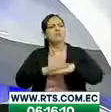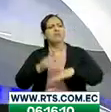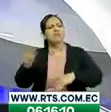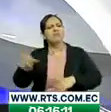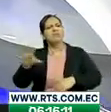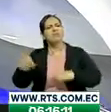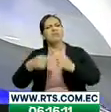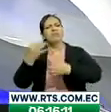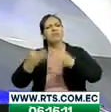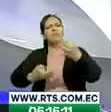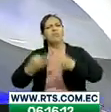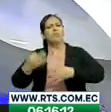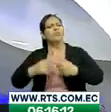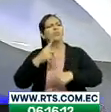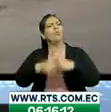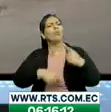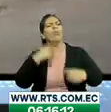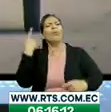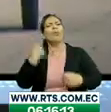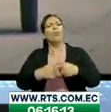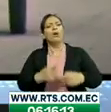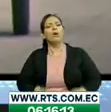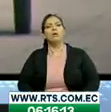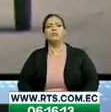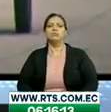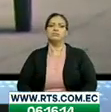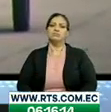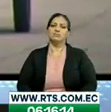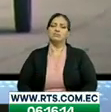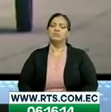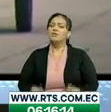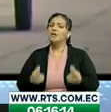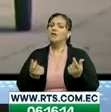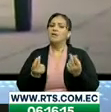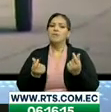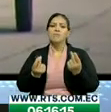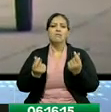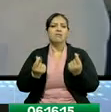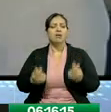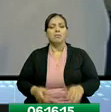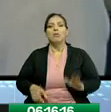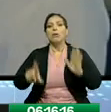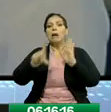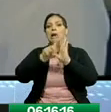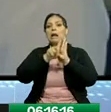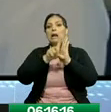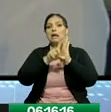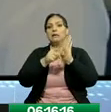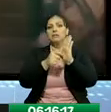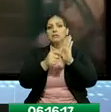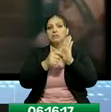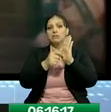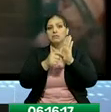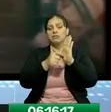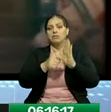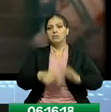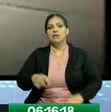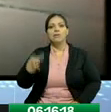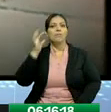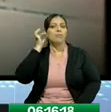sentencia ejemplar y que se ejecute de acuerdo a lo que dice la ley, lo que dictamina la ley. La ley dice el abogado defensor de la